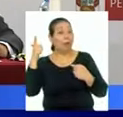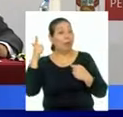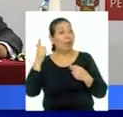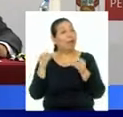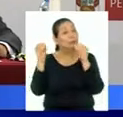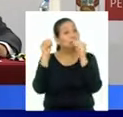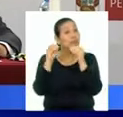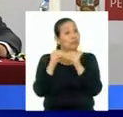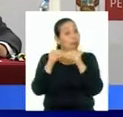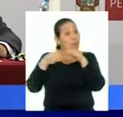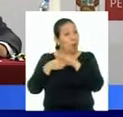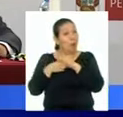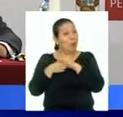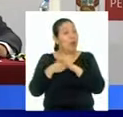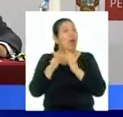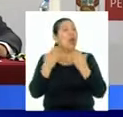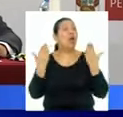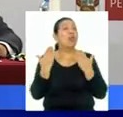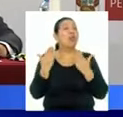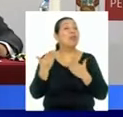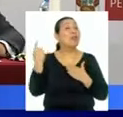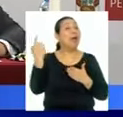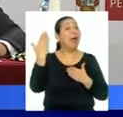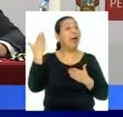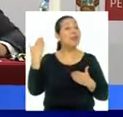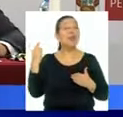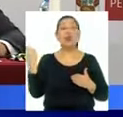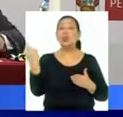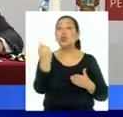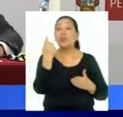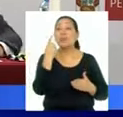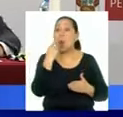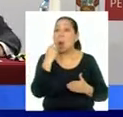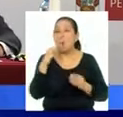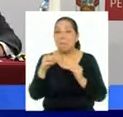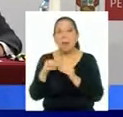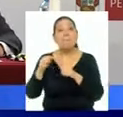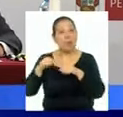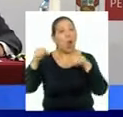de comando de la Policía Nacional, donde antes solo se consideraba varones.